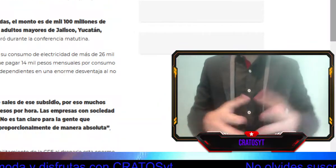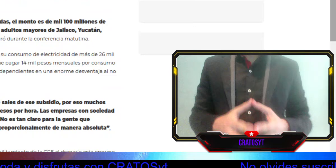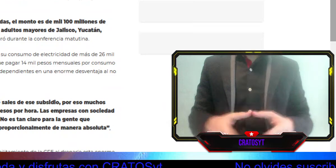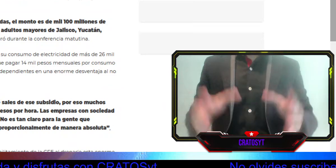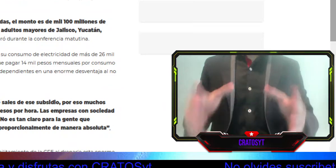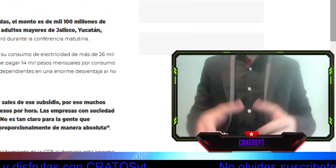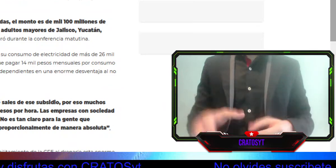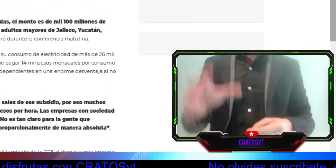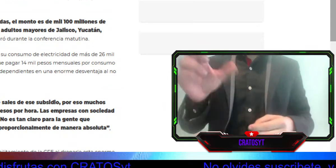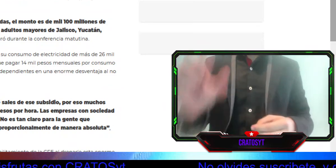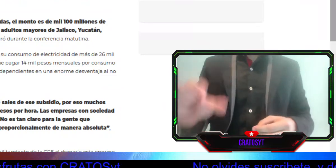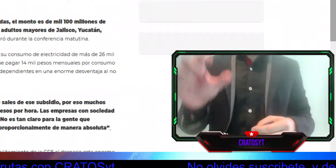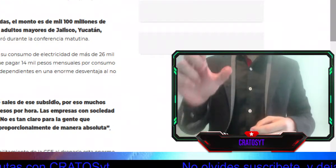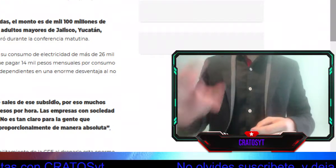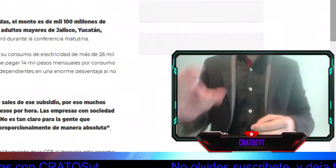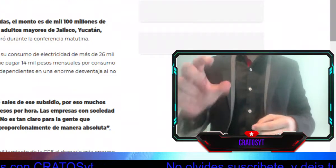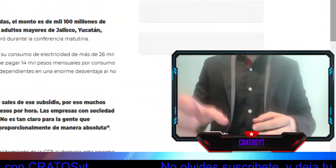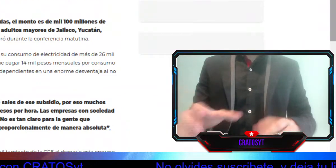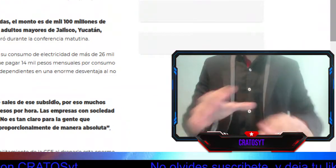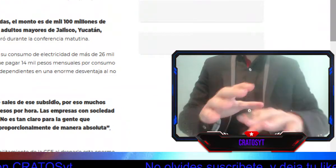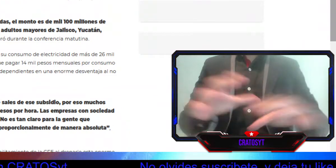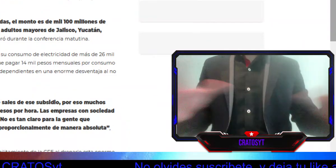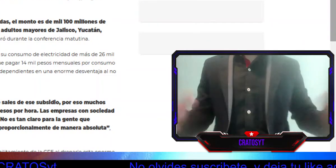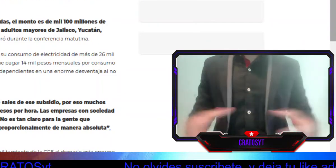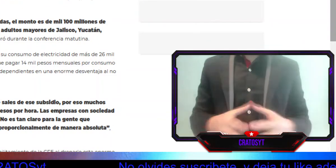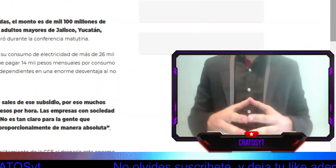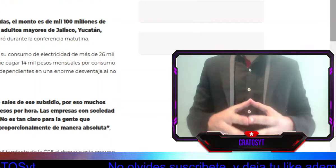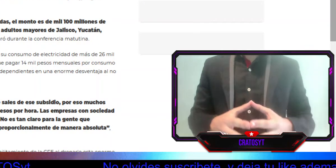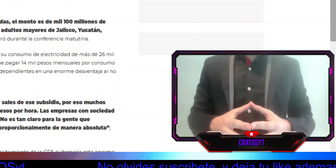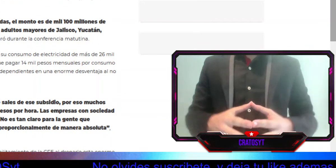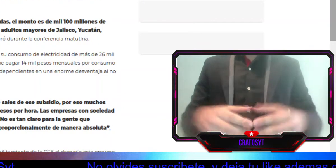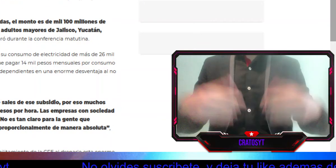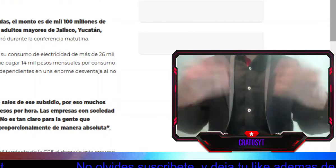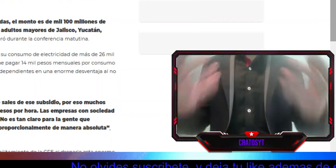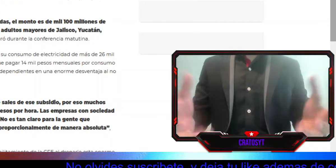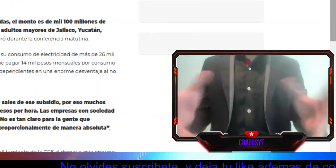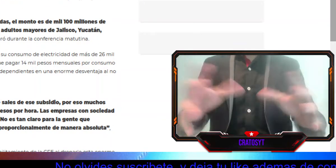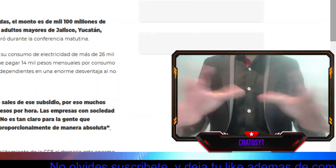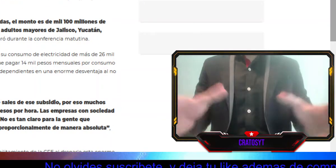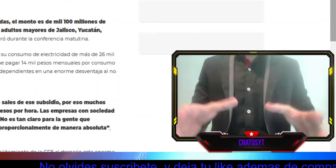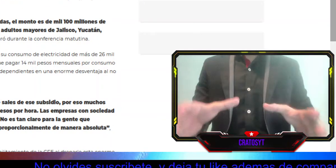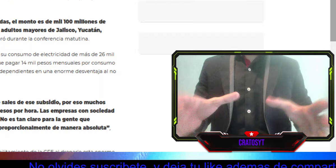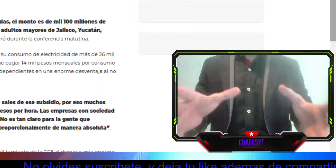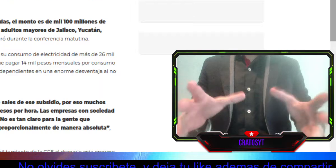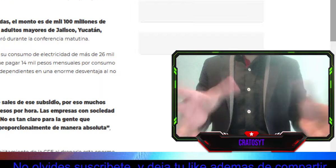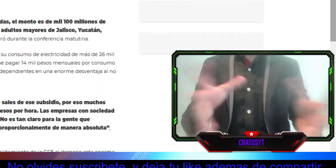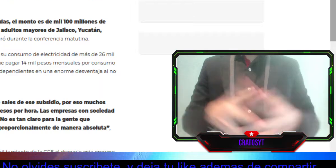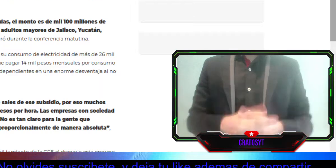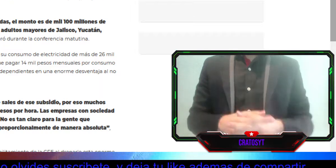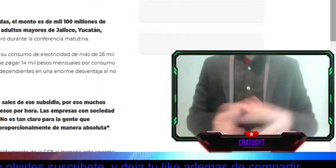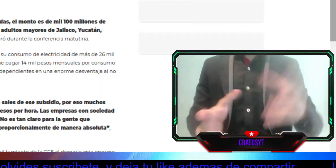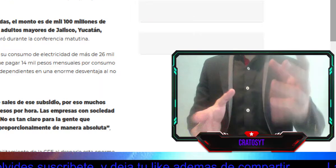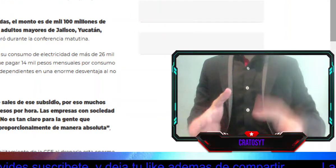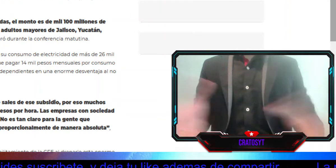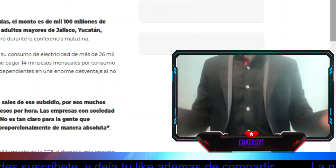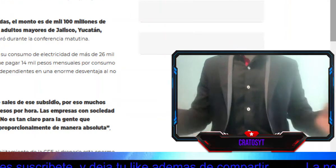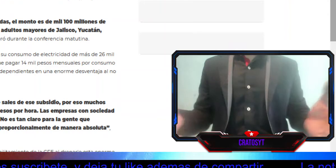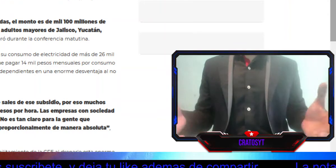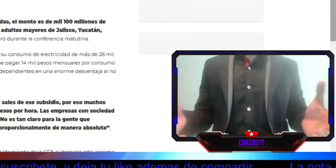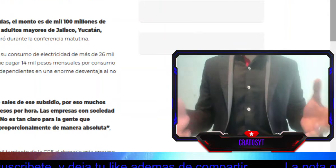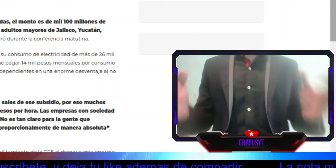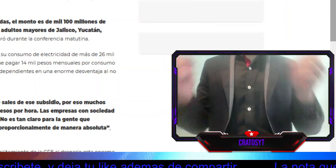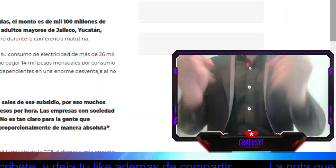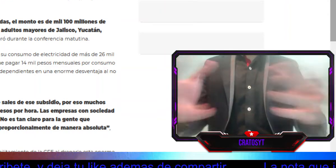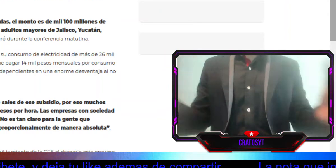bla, bla, bla. A ver, el tema de la generación de energía depende de algo tan sencillo. Tú, al igual, les pongo un ejemplo muy simple. Tú tienes una